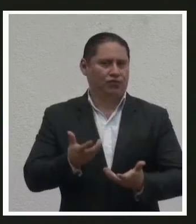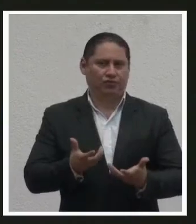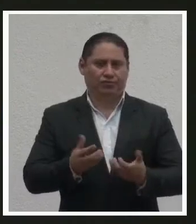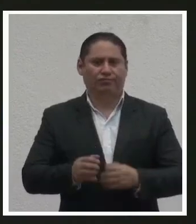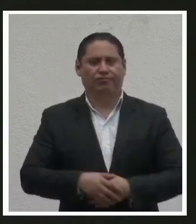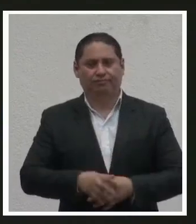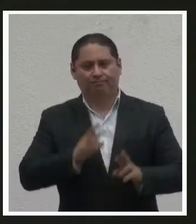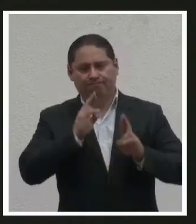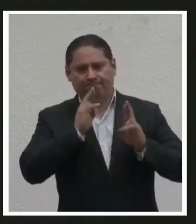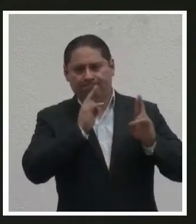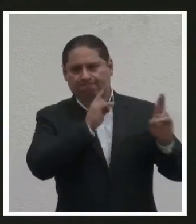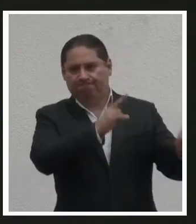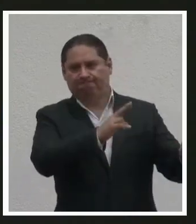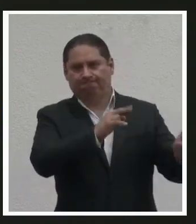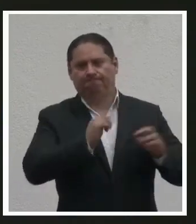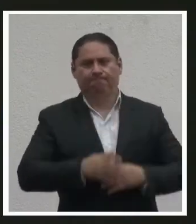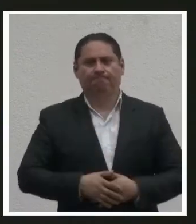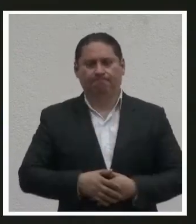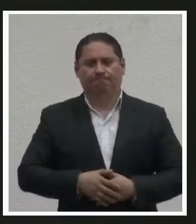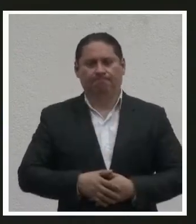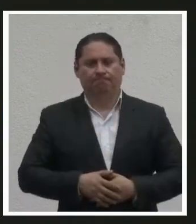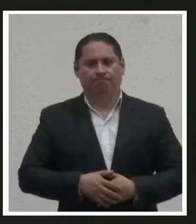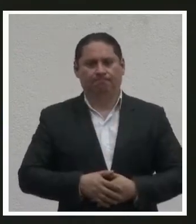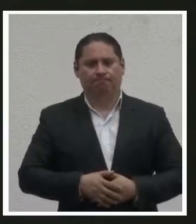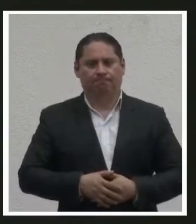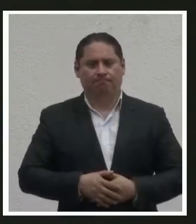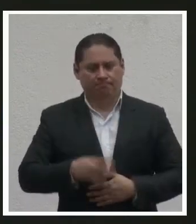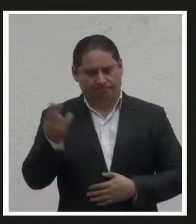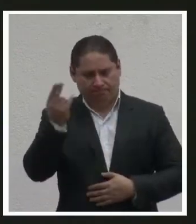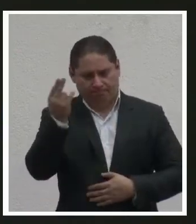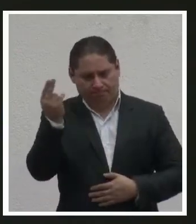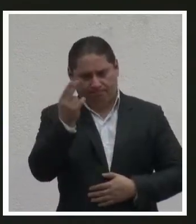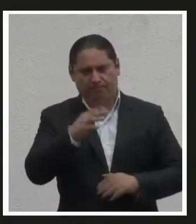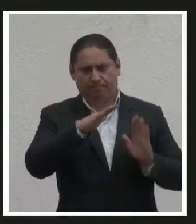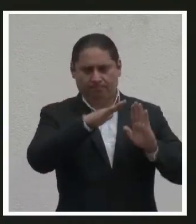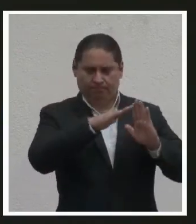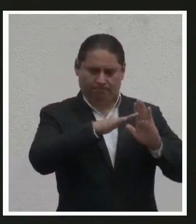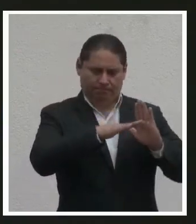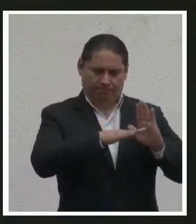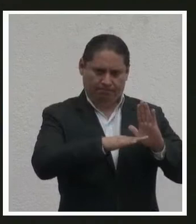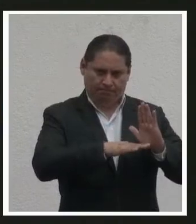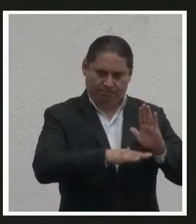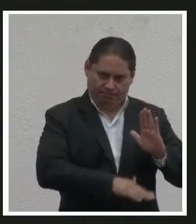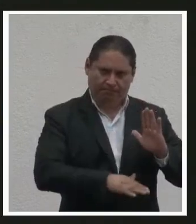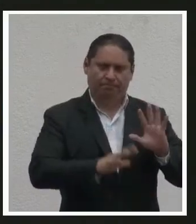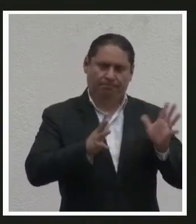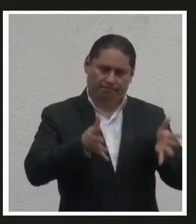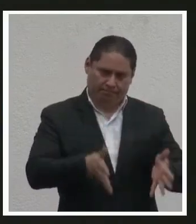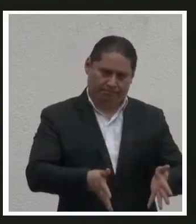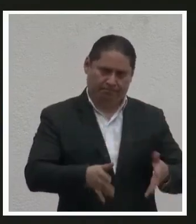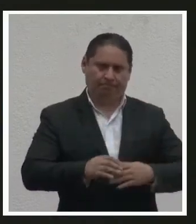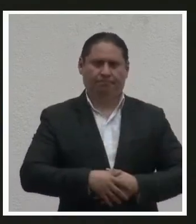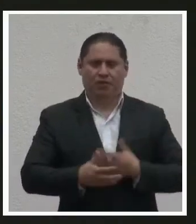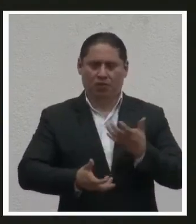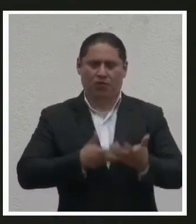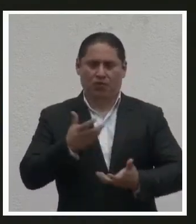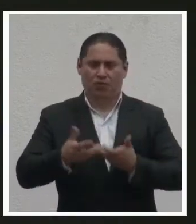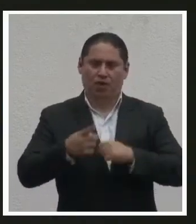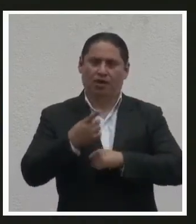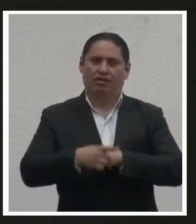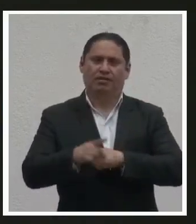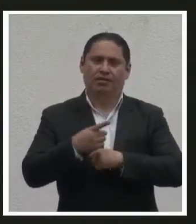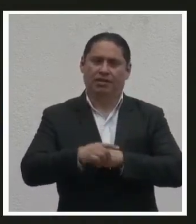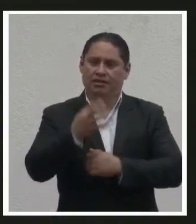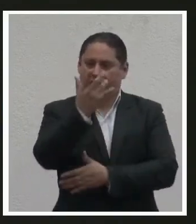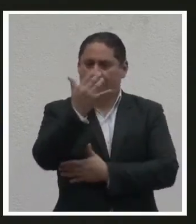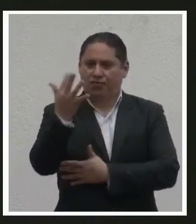Respondamos ante ello como corresponde, reduciendo el deterioro y los daños que el fuego genera a los bosques